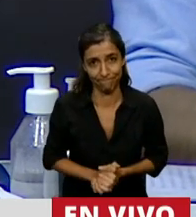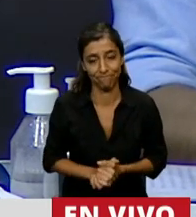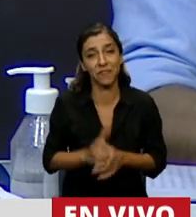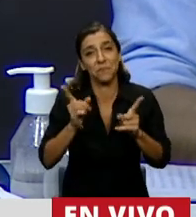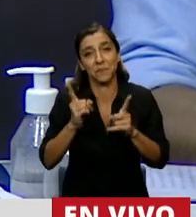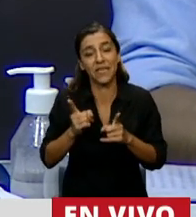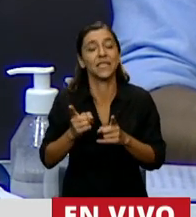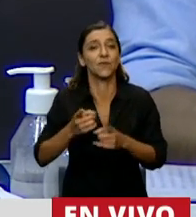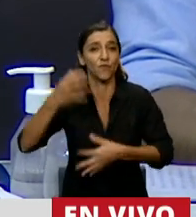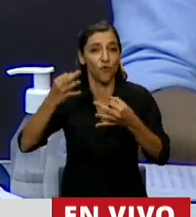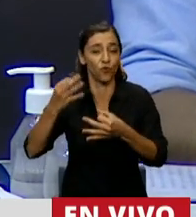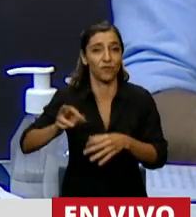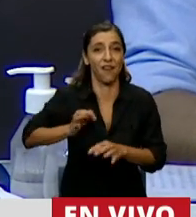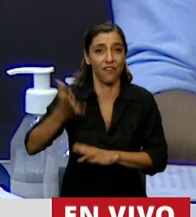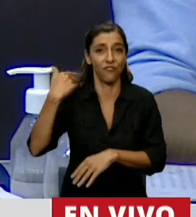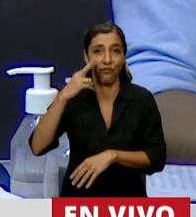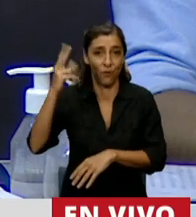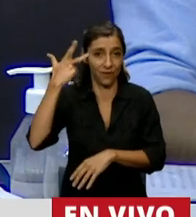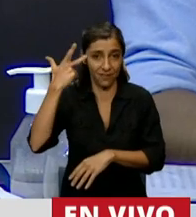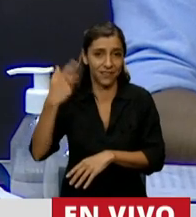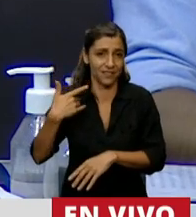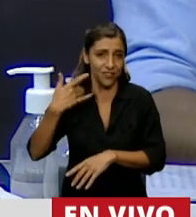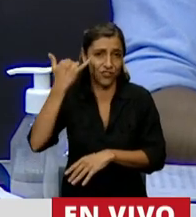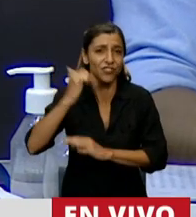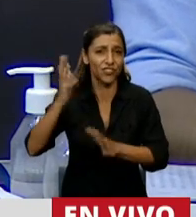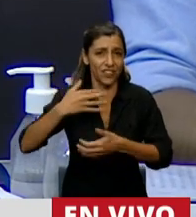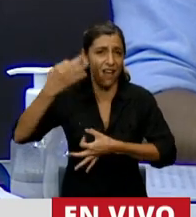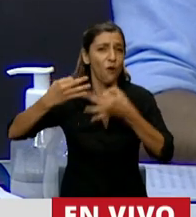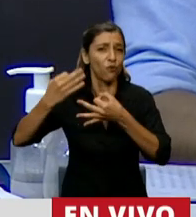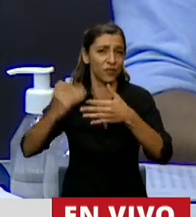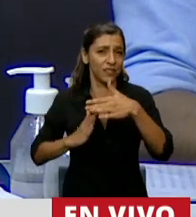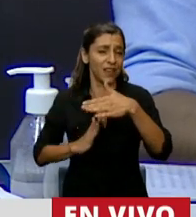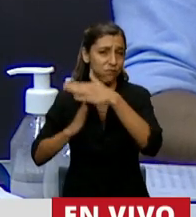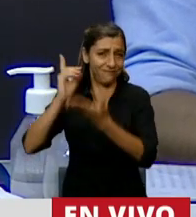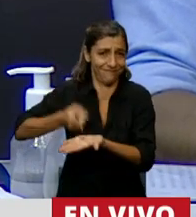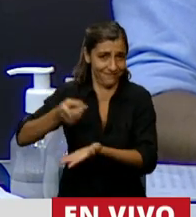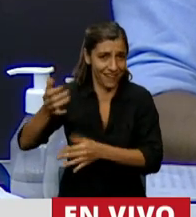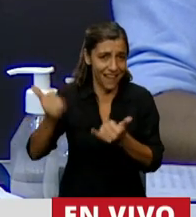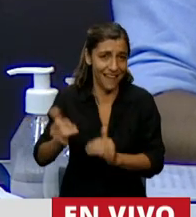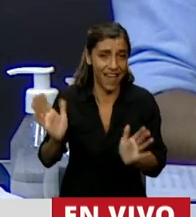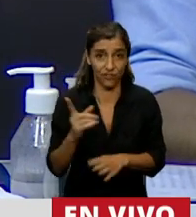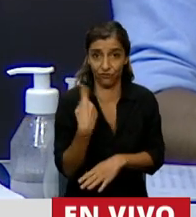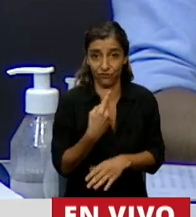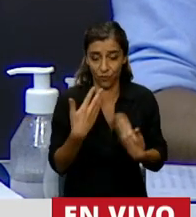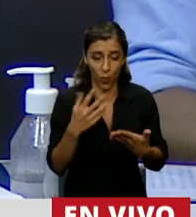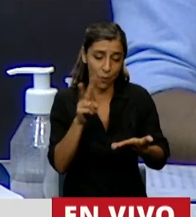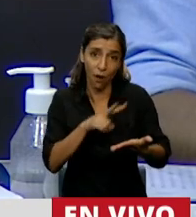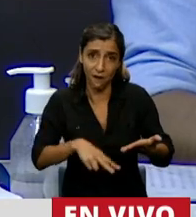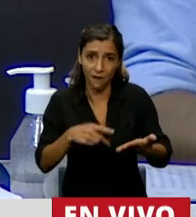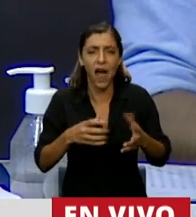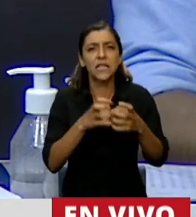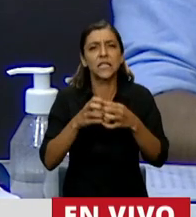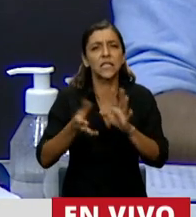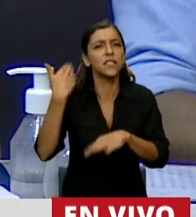este tema se discutió acá. Podemos revisar todos y todas el diario de sesiones de aquella fecha, creo que